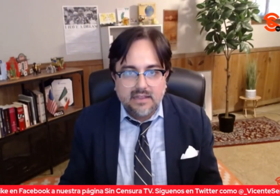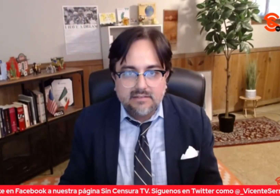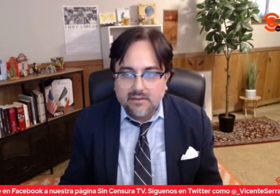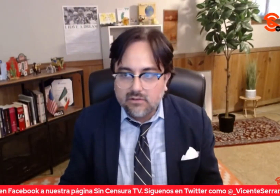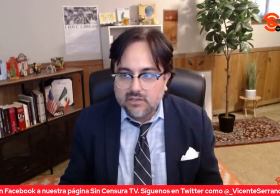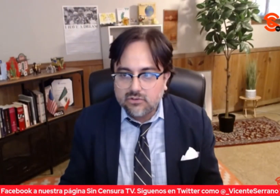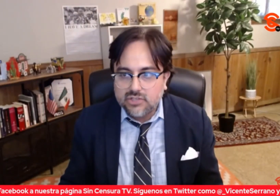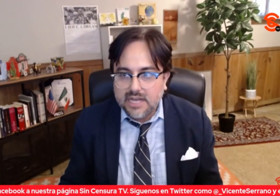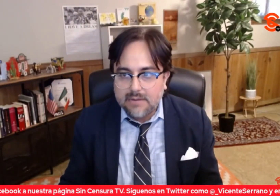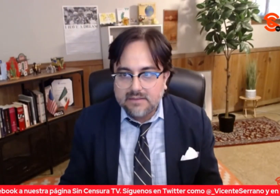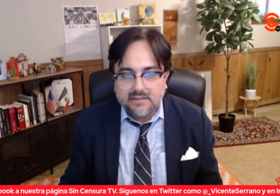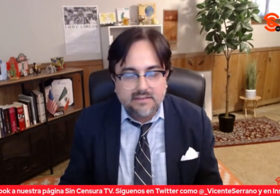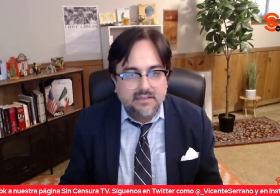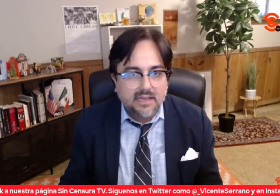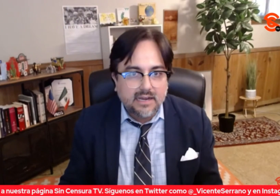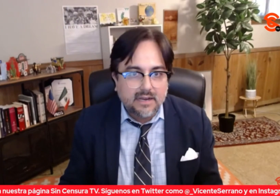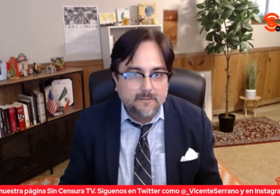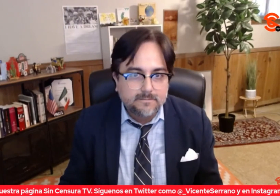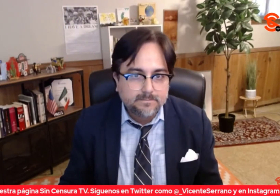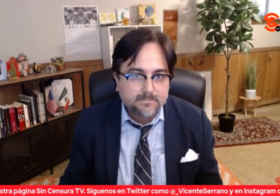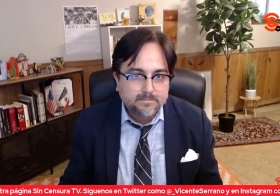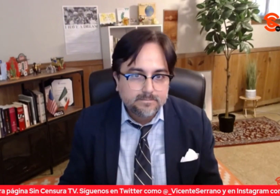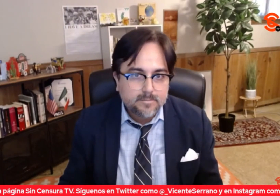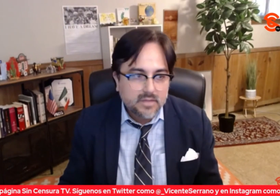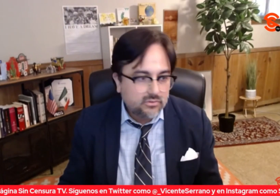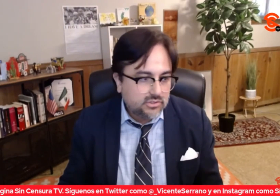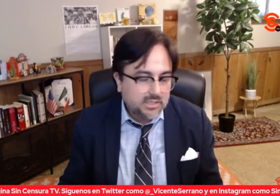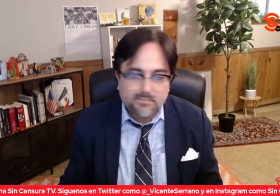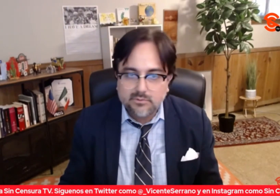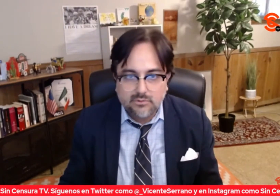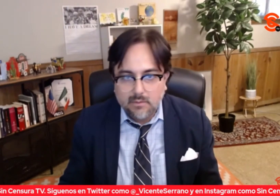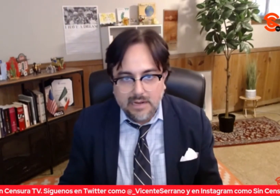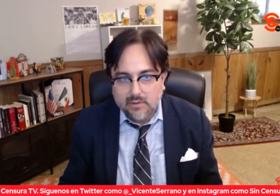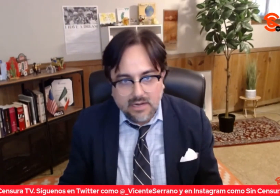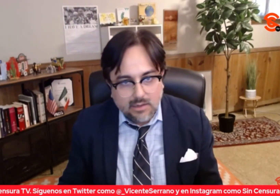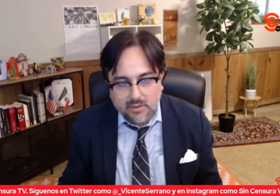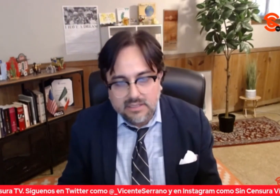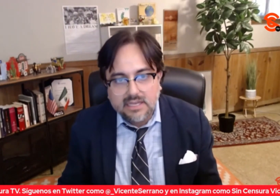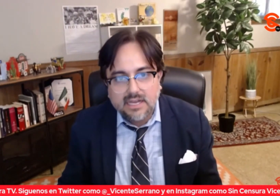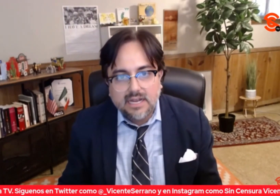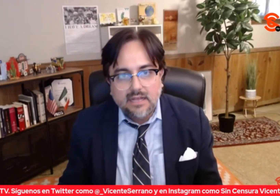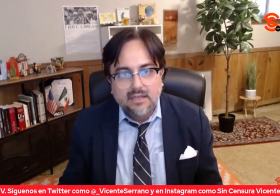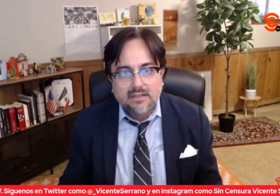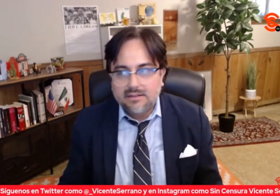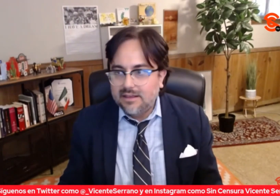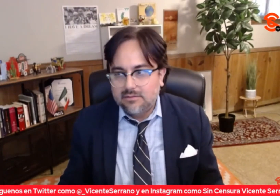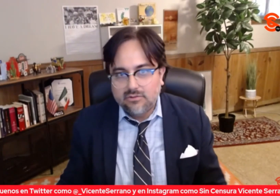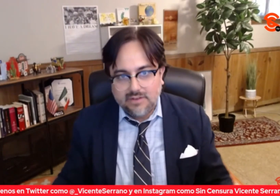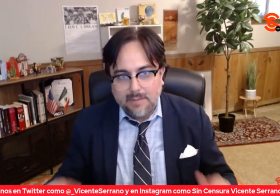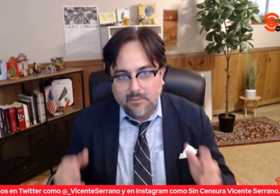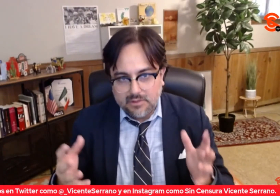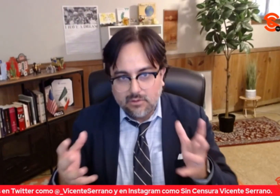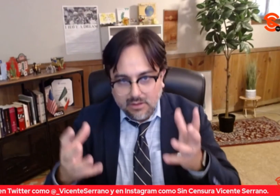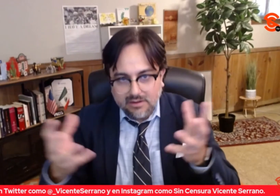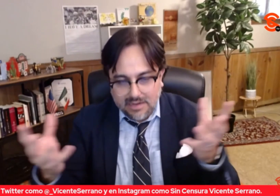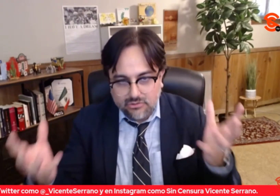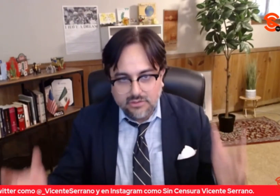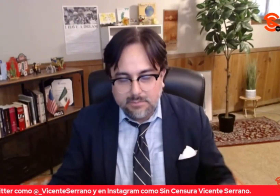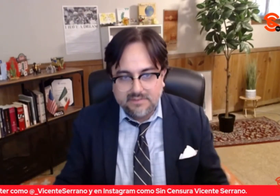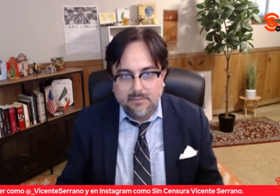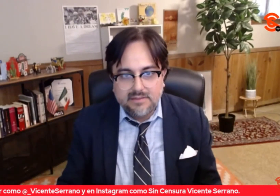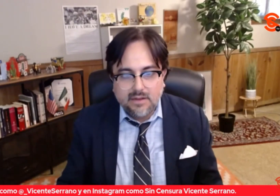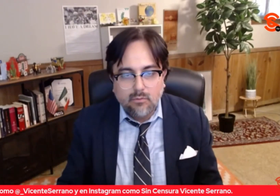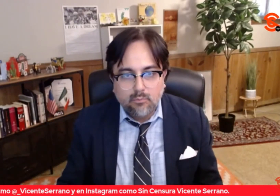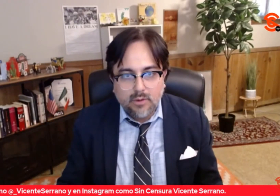salen a decirnos que Xochitl Gálvez es indígena, ¿no? Y Xochitl pues, no habla una lengua indígena, no se le ha podido